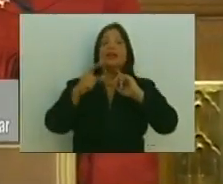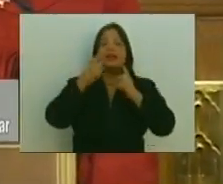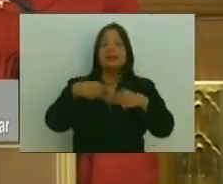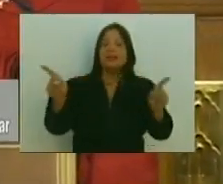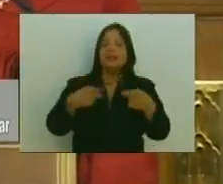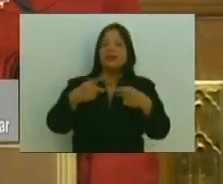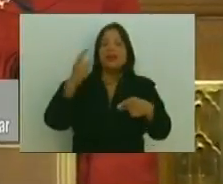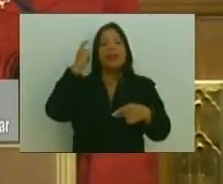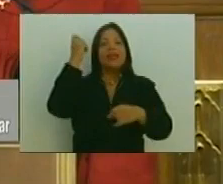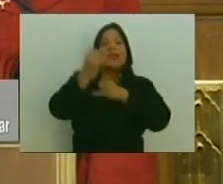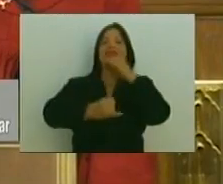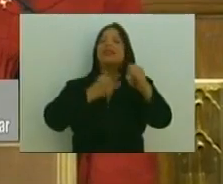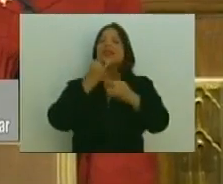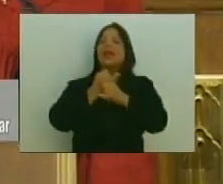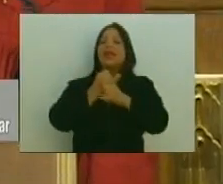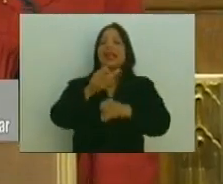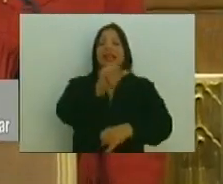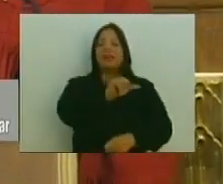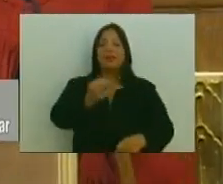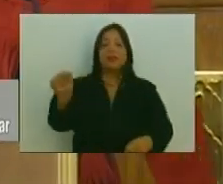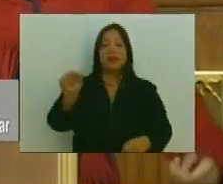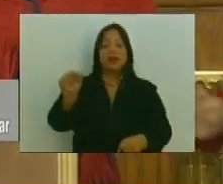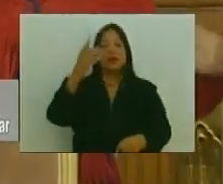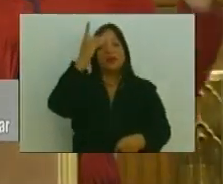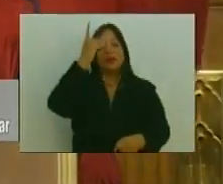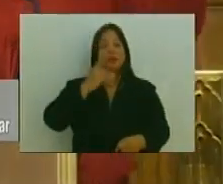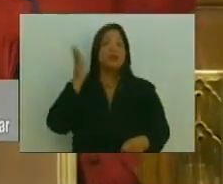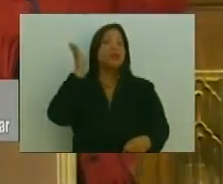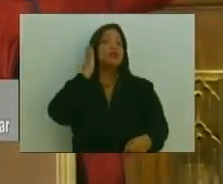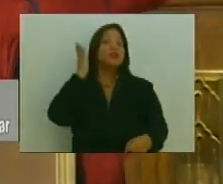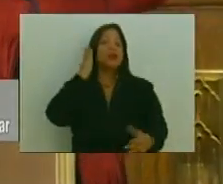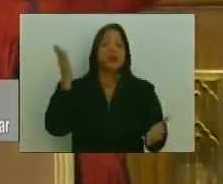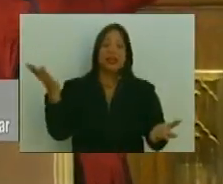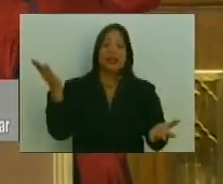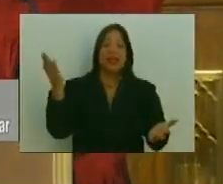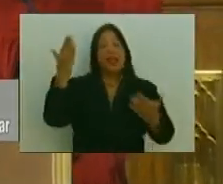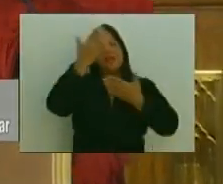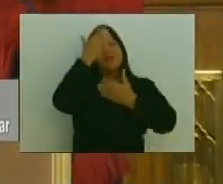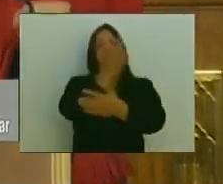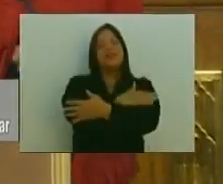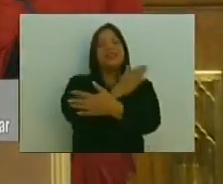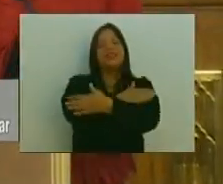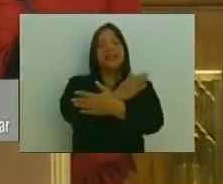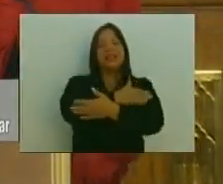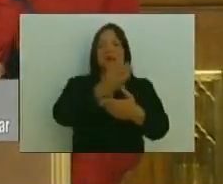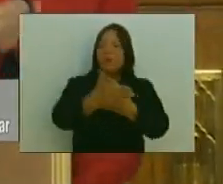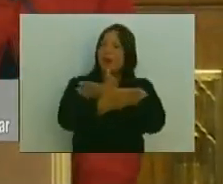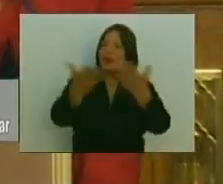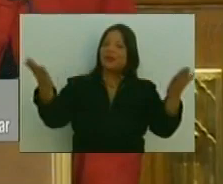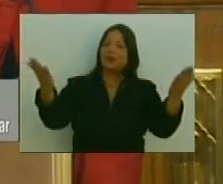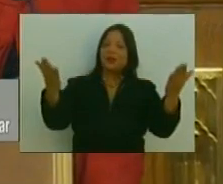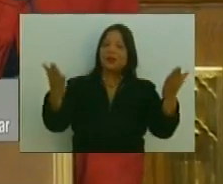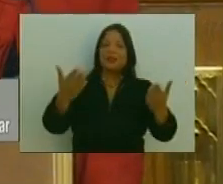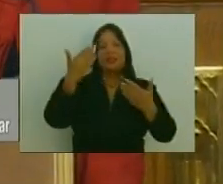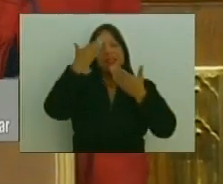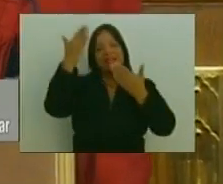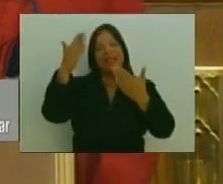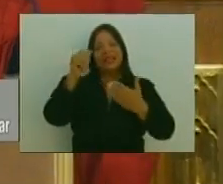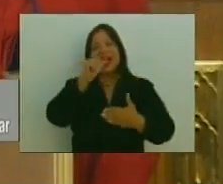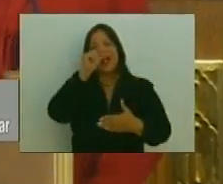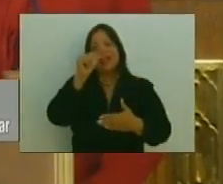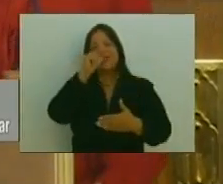celebró el Día Internacional de las Personas Sordas. Felicitaciones para todos ellos, camarada